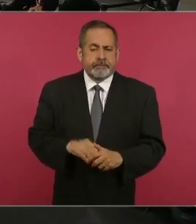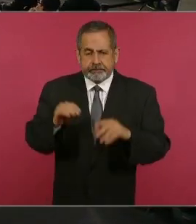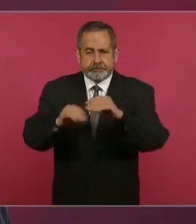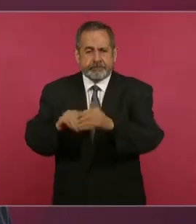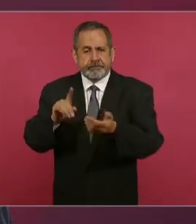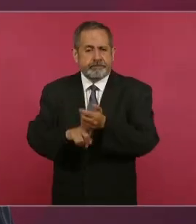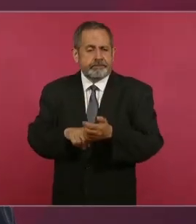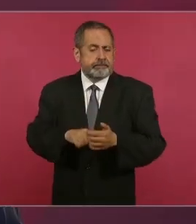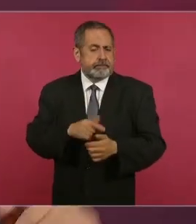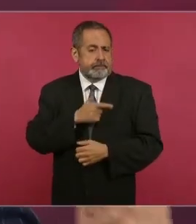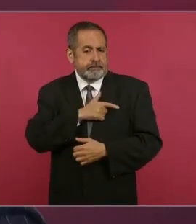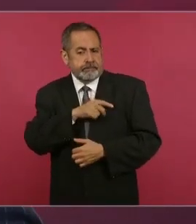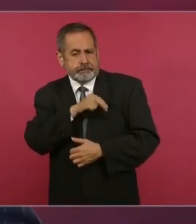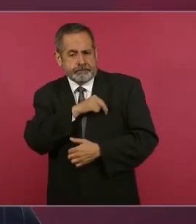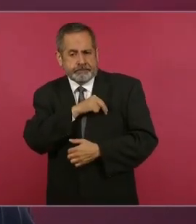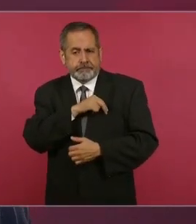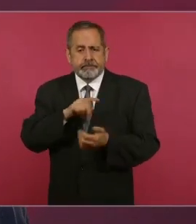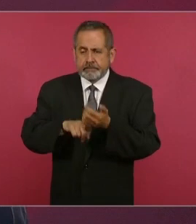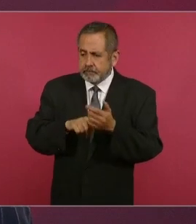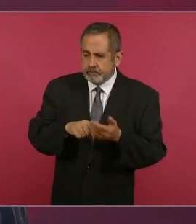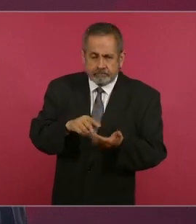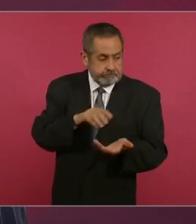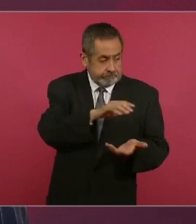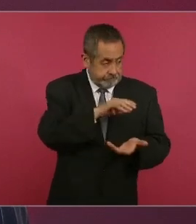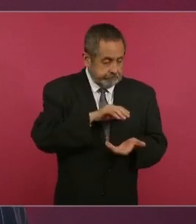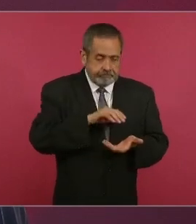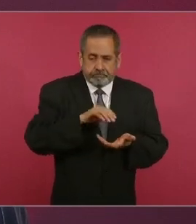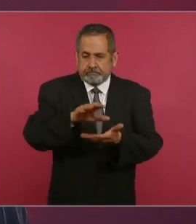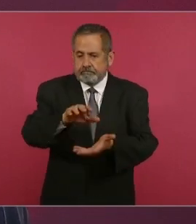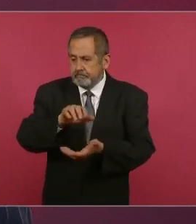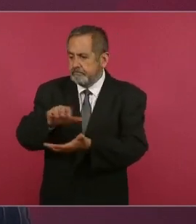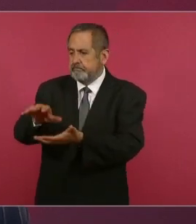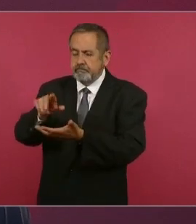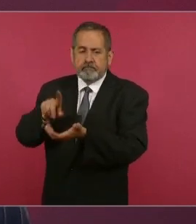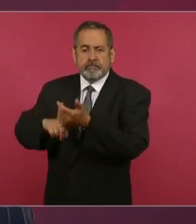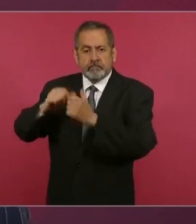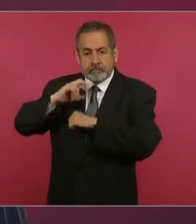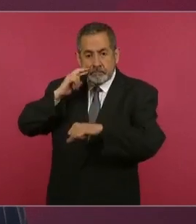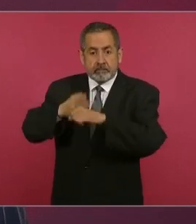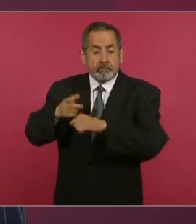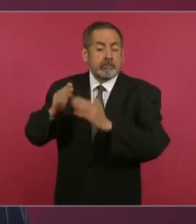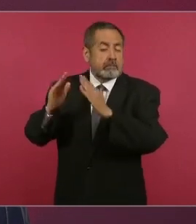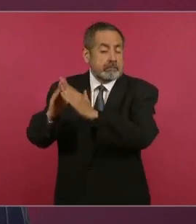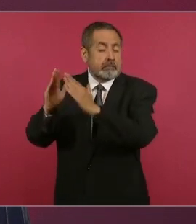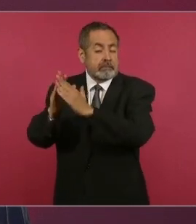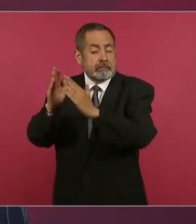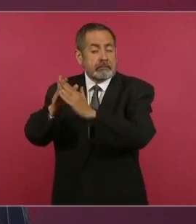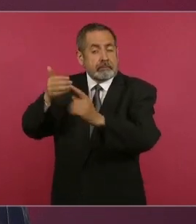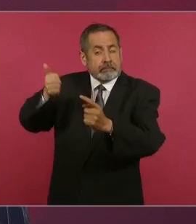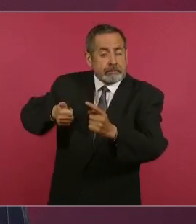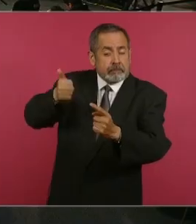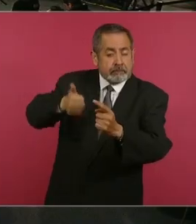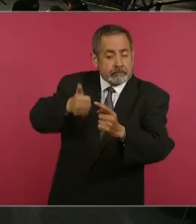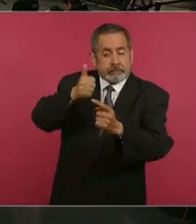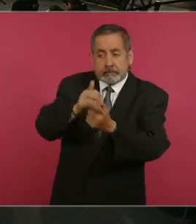elementos de la Guardia Nacional que están distribuyendo, porque a ellos les corresponde casa por casa.